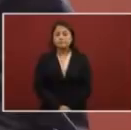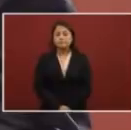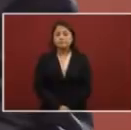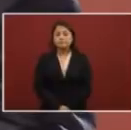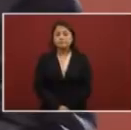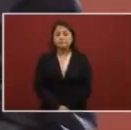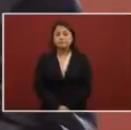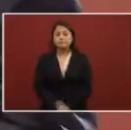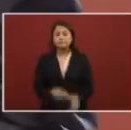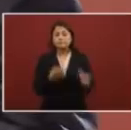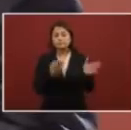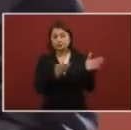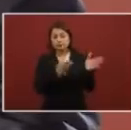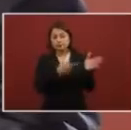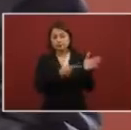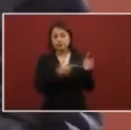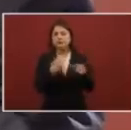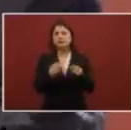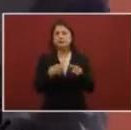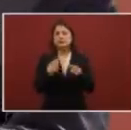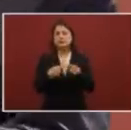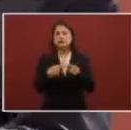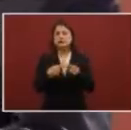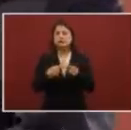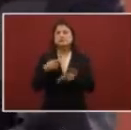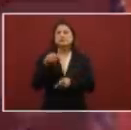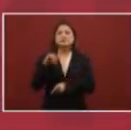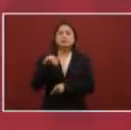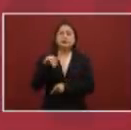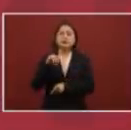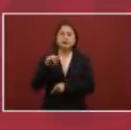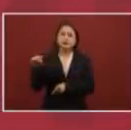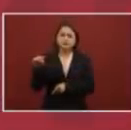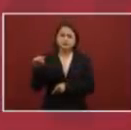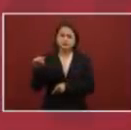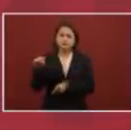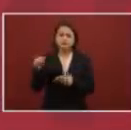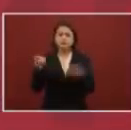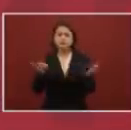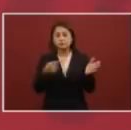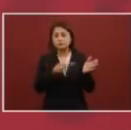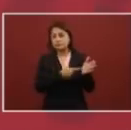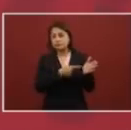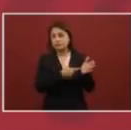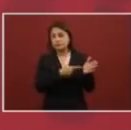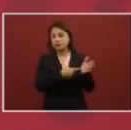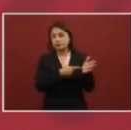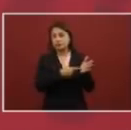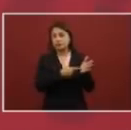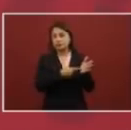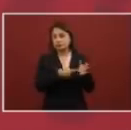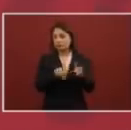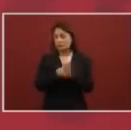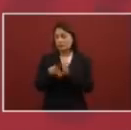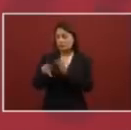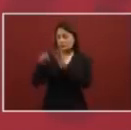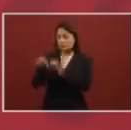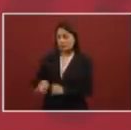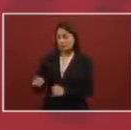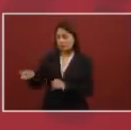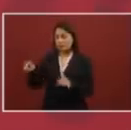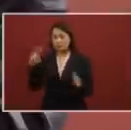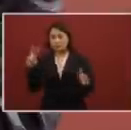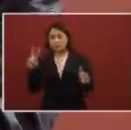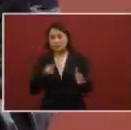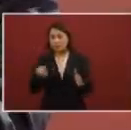del Seguro Social. ¿Qué es lo que no toma en cuenta la prensa, de manera